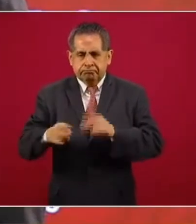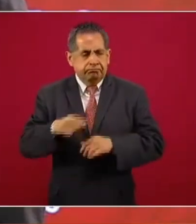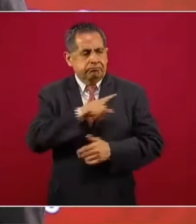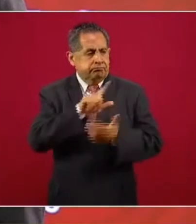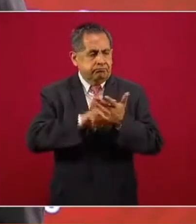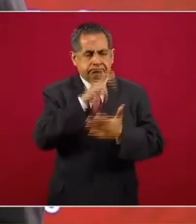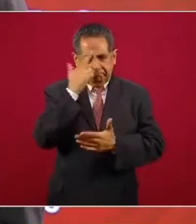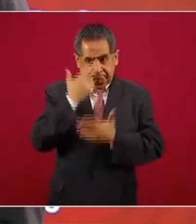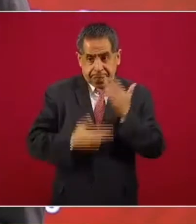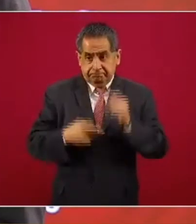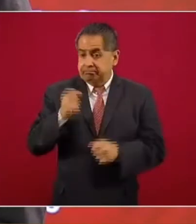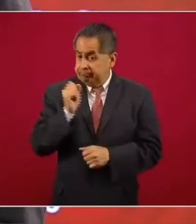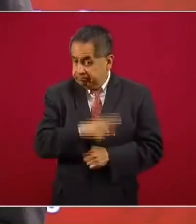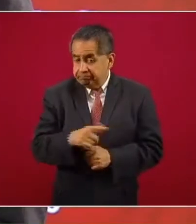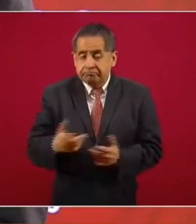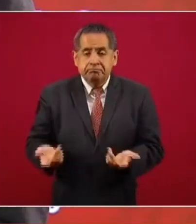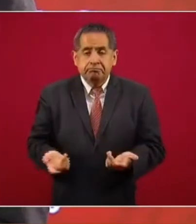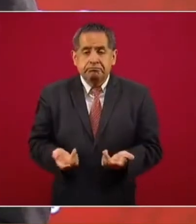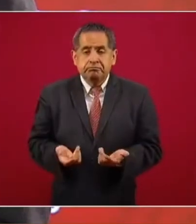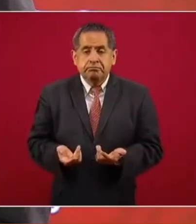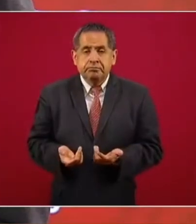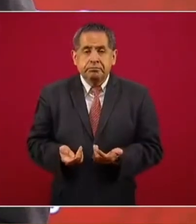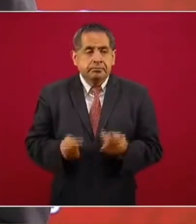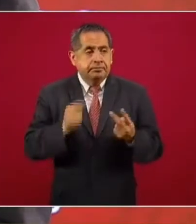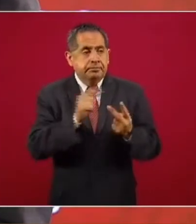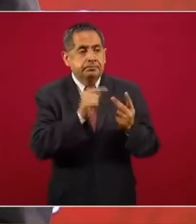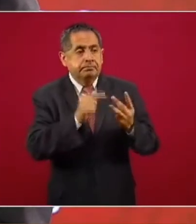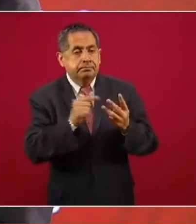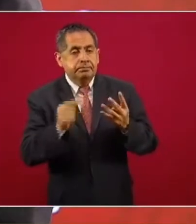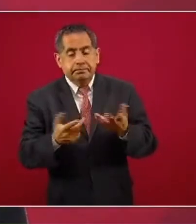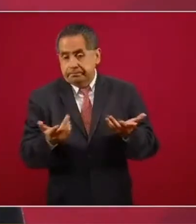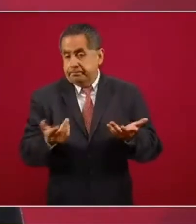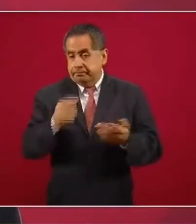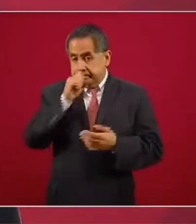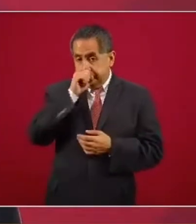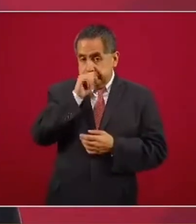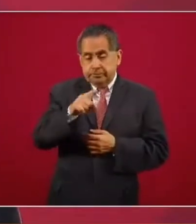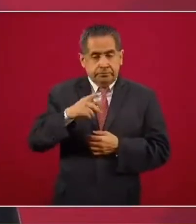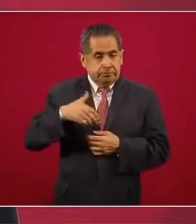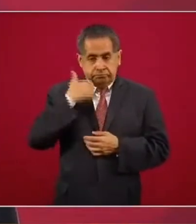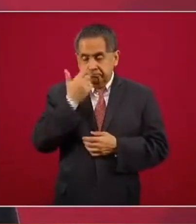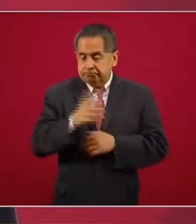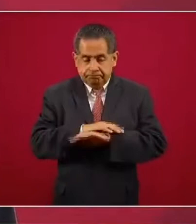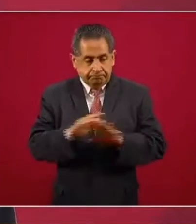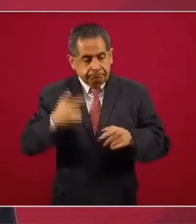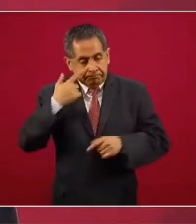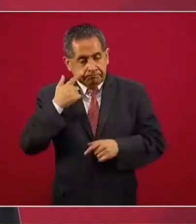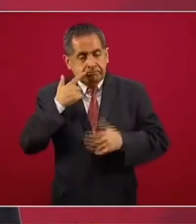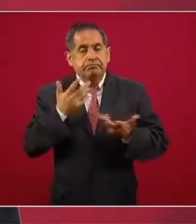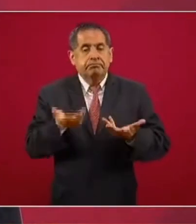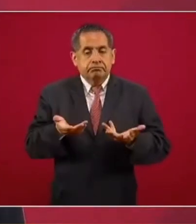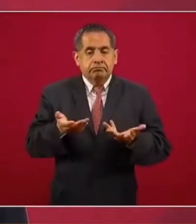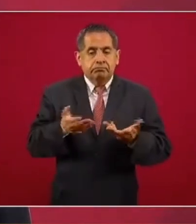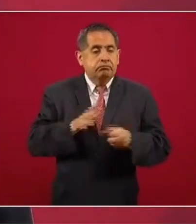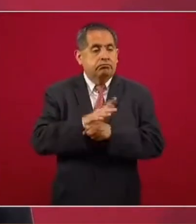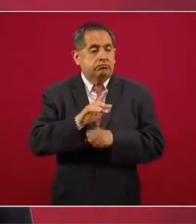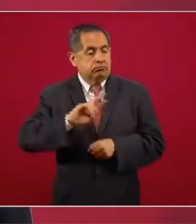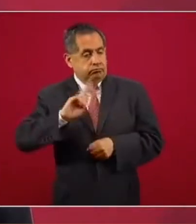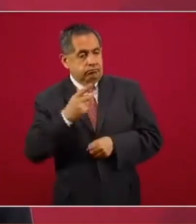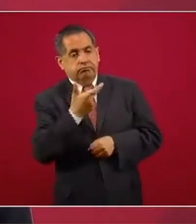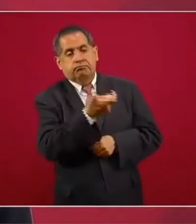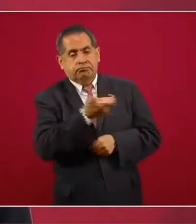delitos. Y en todo esto, pues nosotros queremos saber, qué se